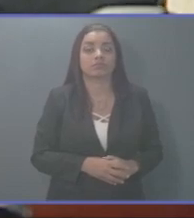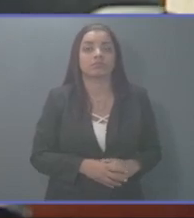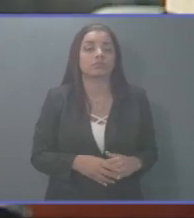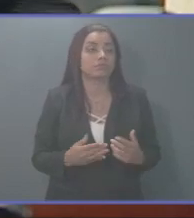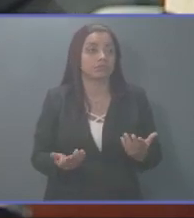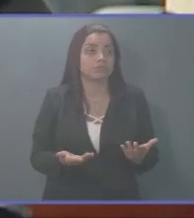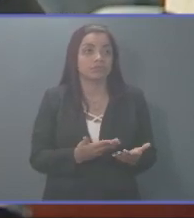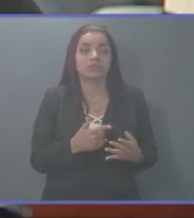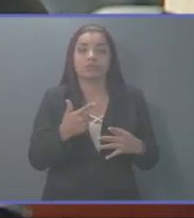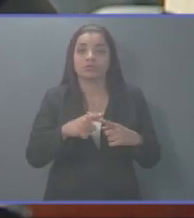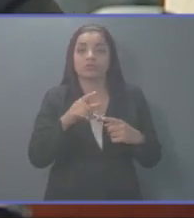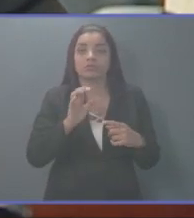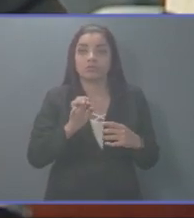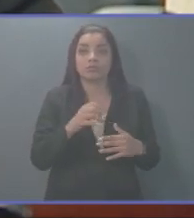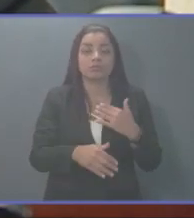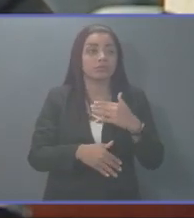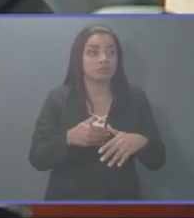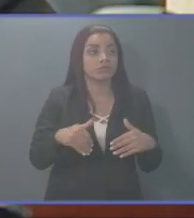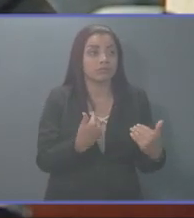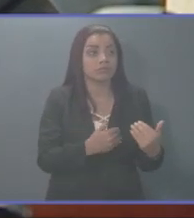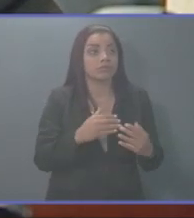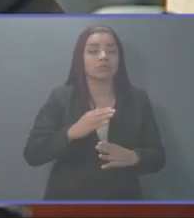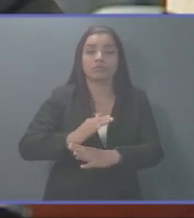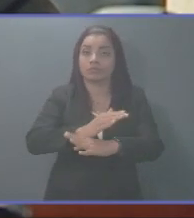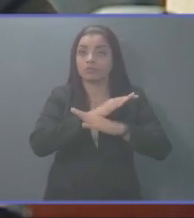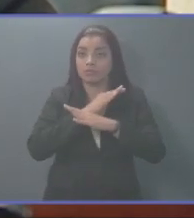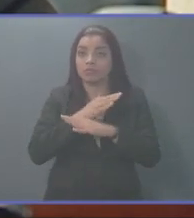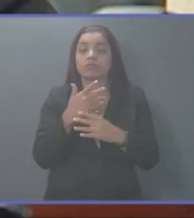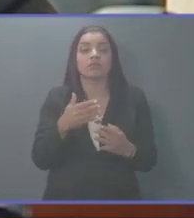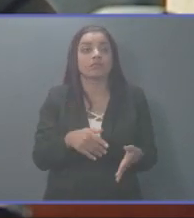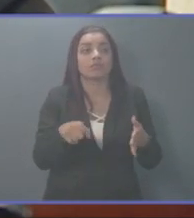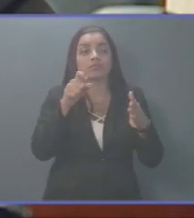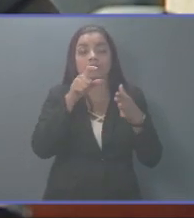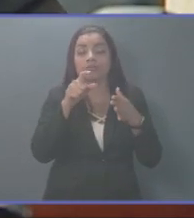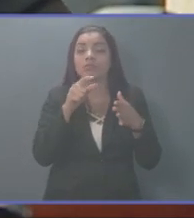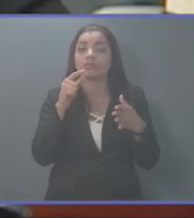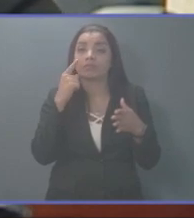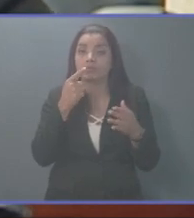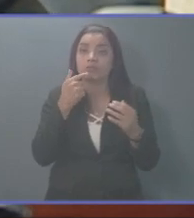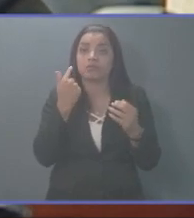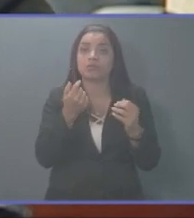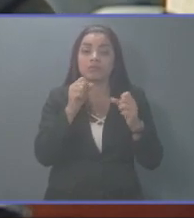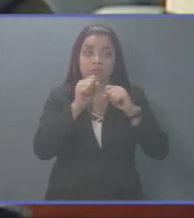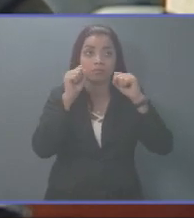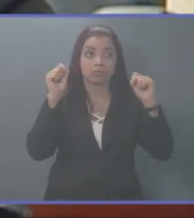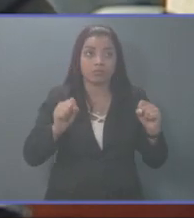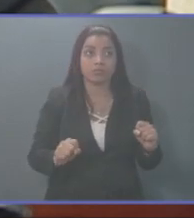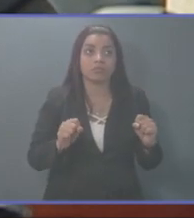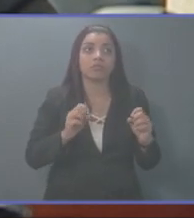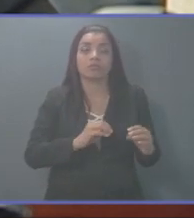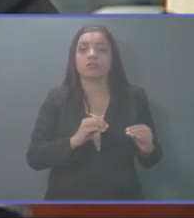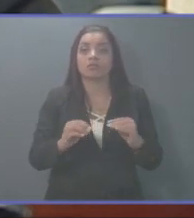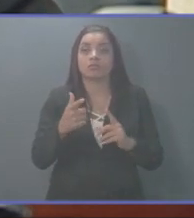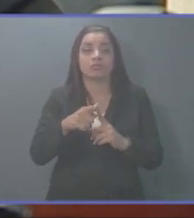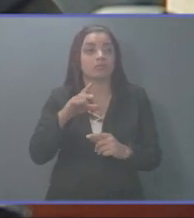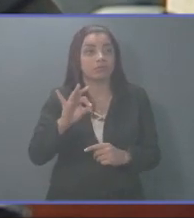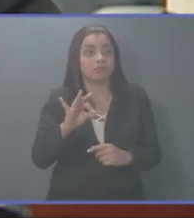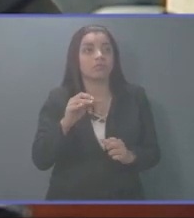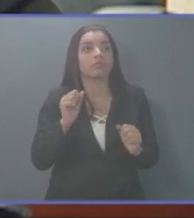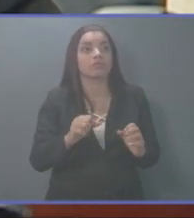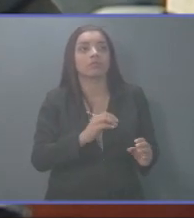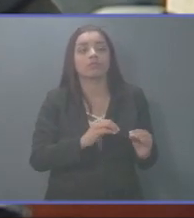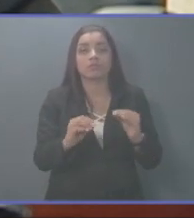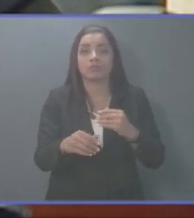E, dictar las medidas de protección para que las instituciones que integran el sistema procedan a su implementación. F,